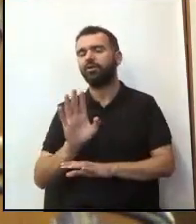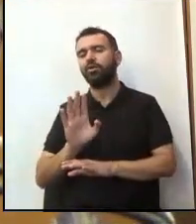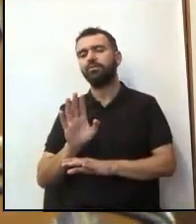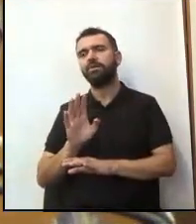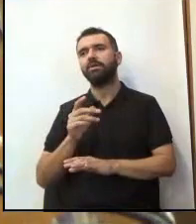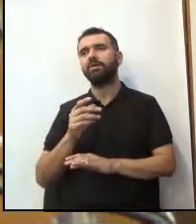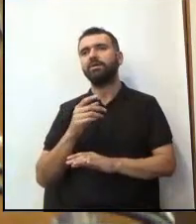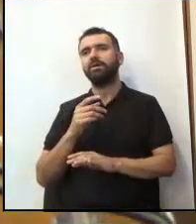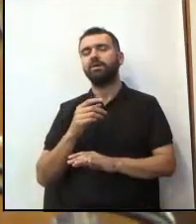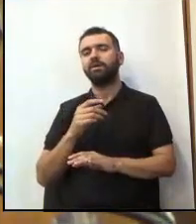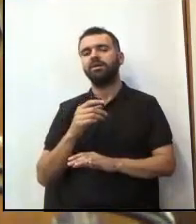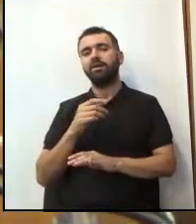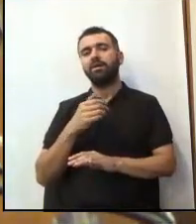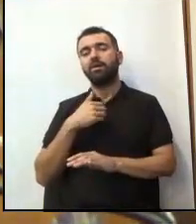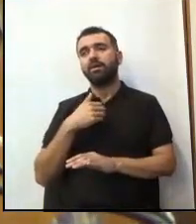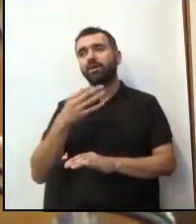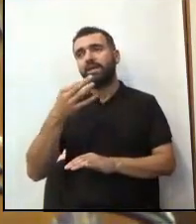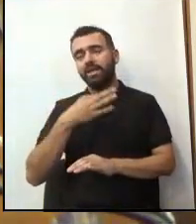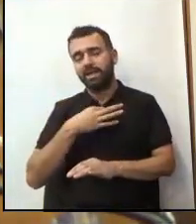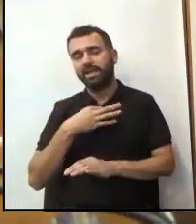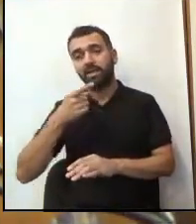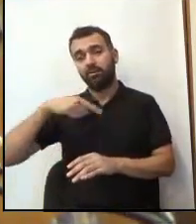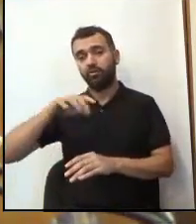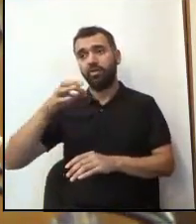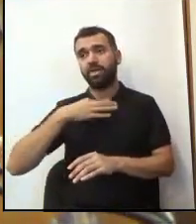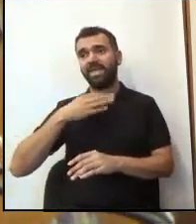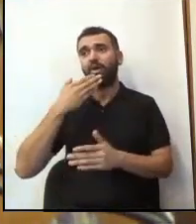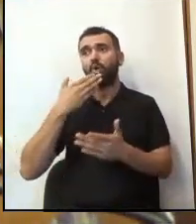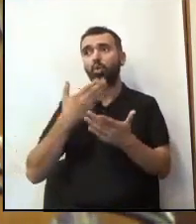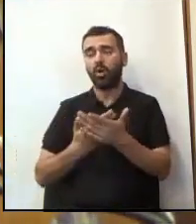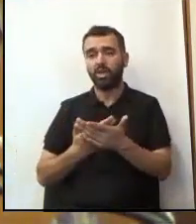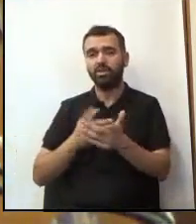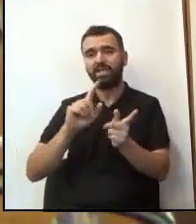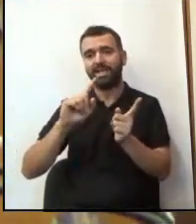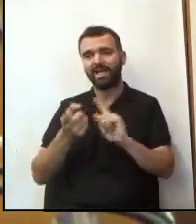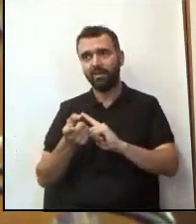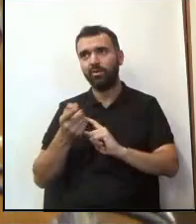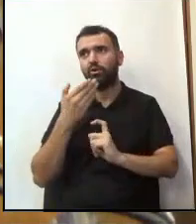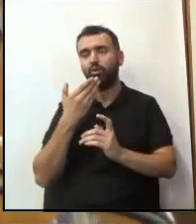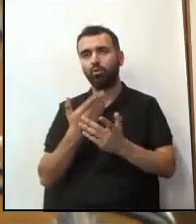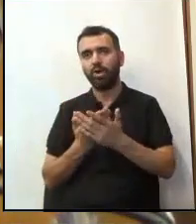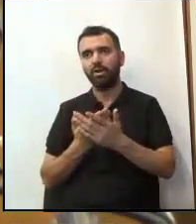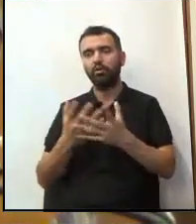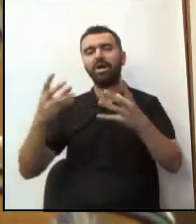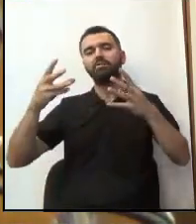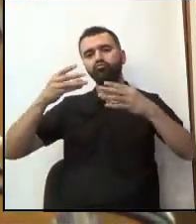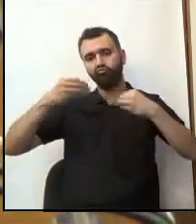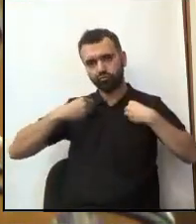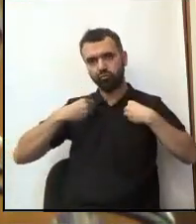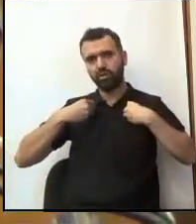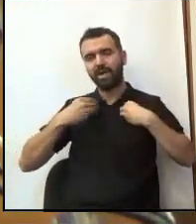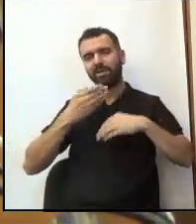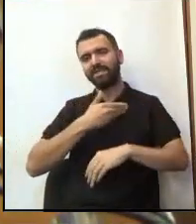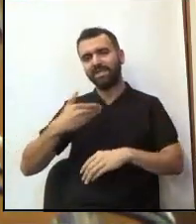gustaría que me dijera, que nos dijera, ¿cuándo es el cambio? ¿Cuándo asumimos las presidencias de las comisiones? Porque yo